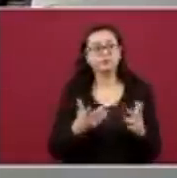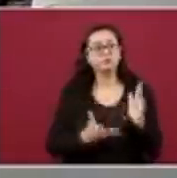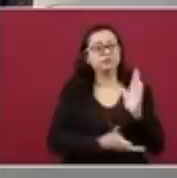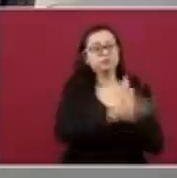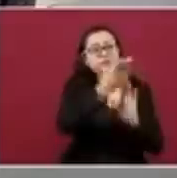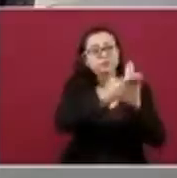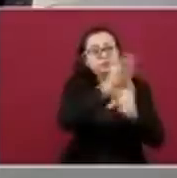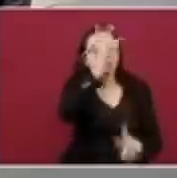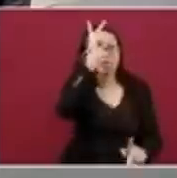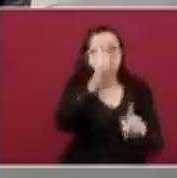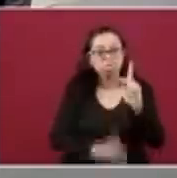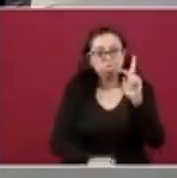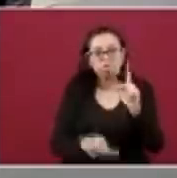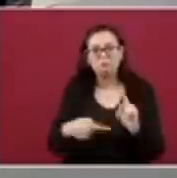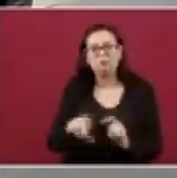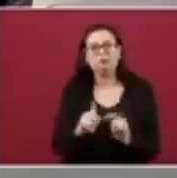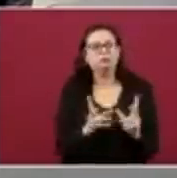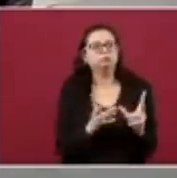pero son tantas